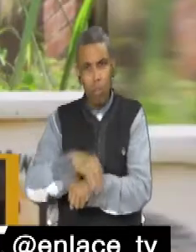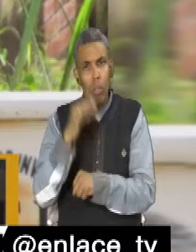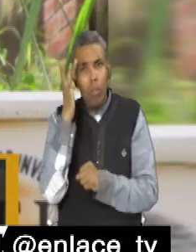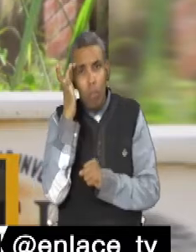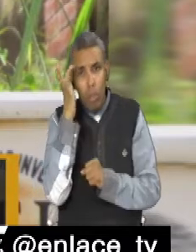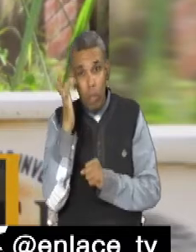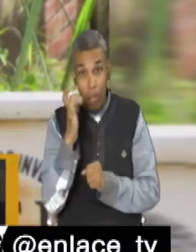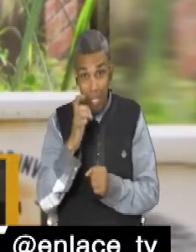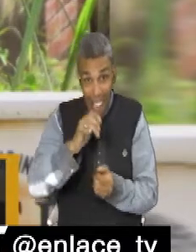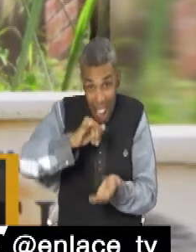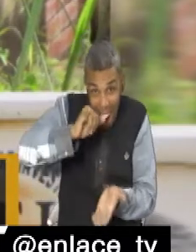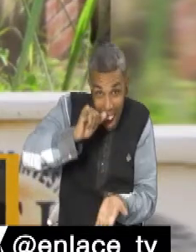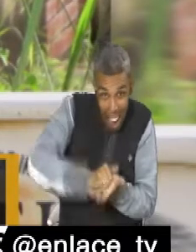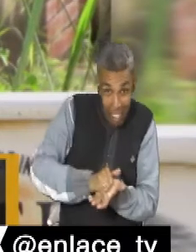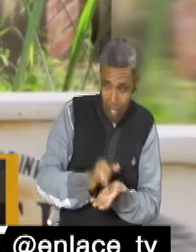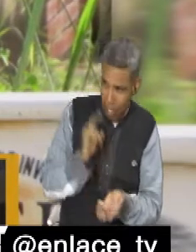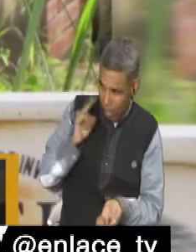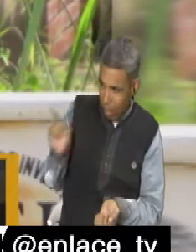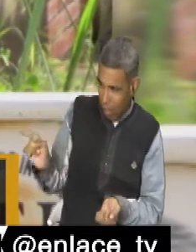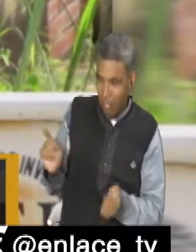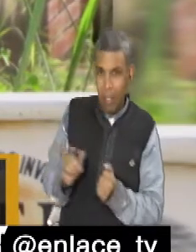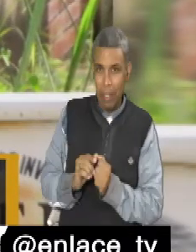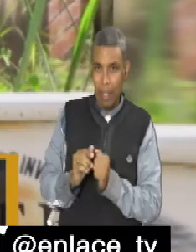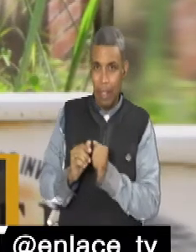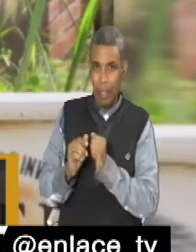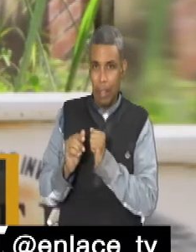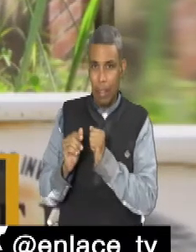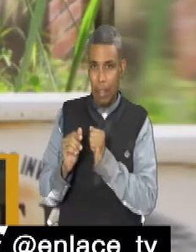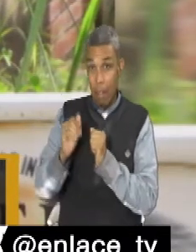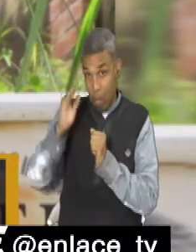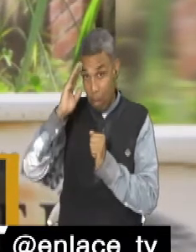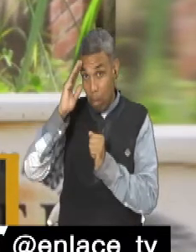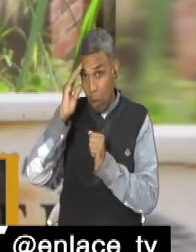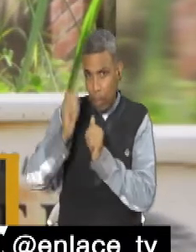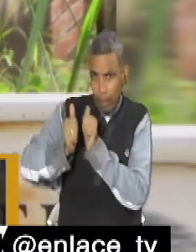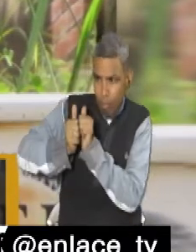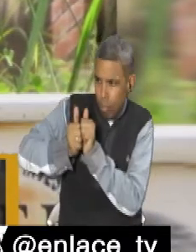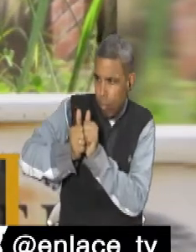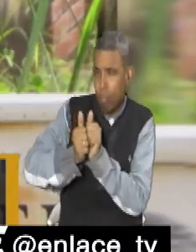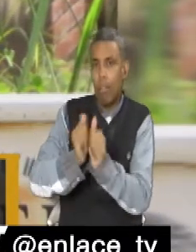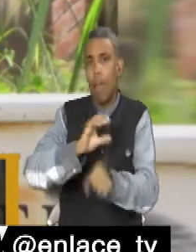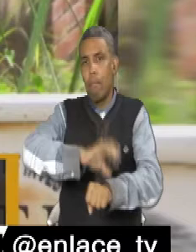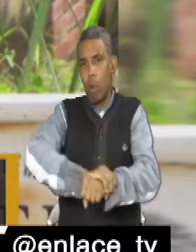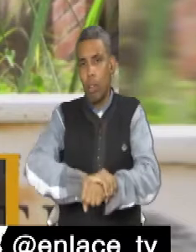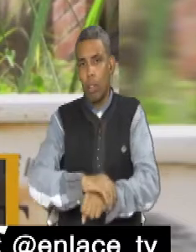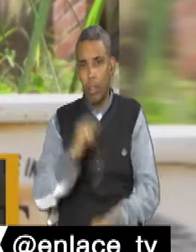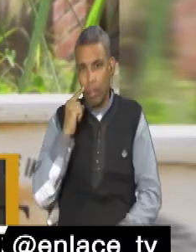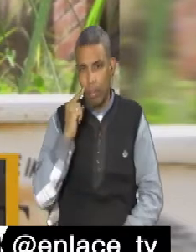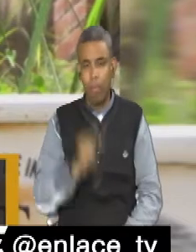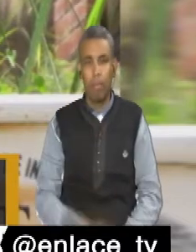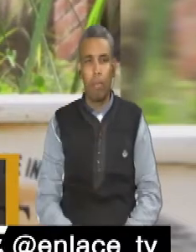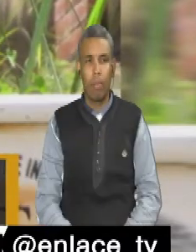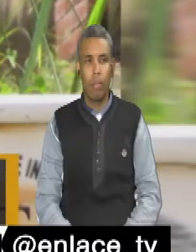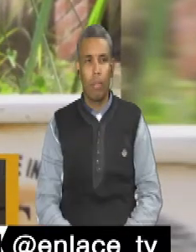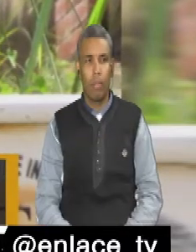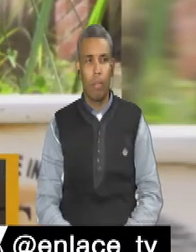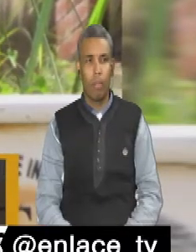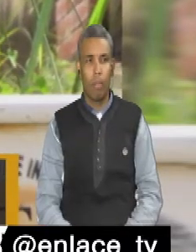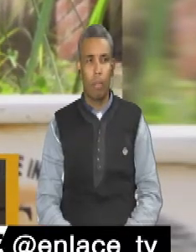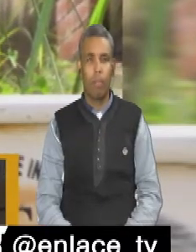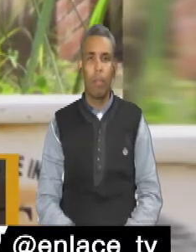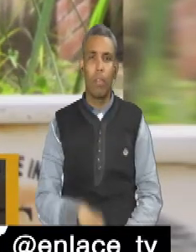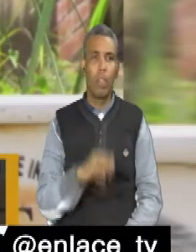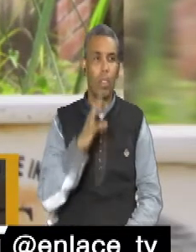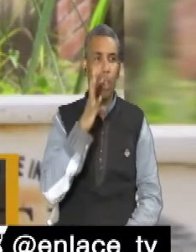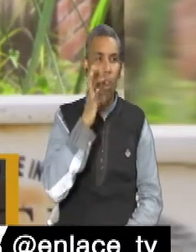el momento en el que uno de ellos es trasladado por las autoridades hasta el Palacio de Justicia. El hombre está sindicado